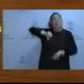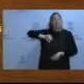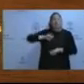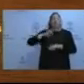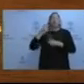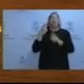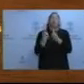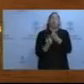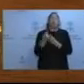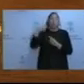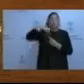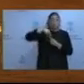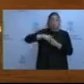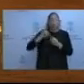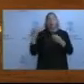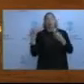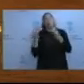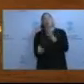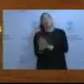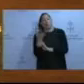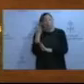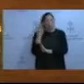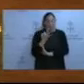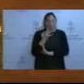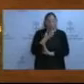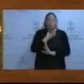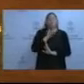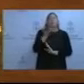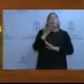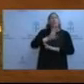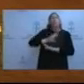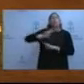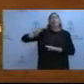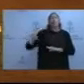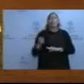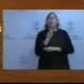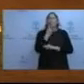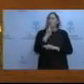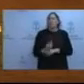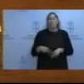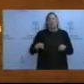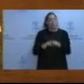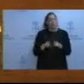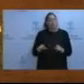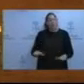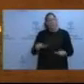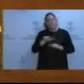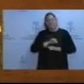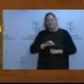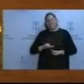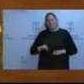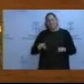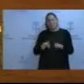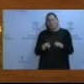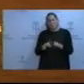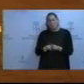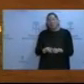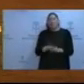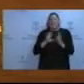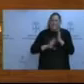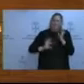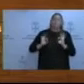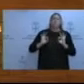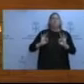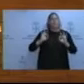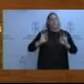Además, este caso, como ya han dicho otros portavoces, se hace especialmente sangrante y se hace especialmente vergonzante